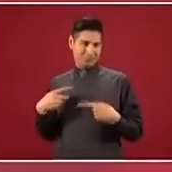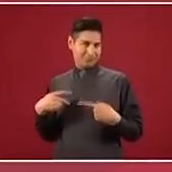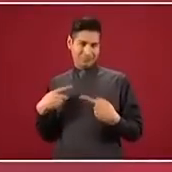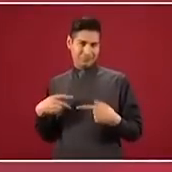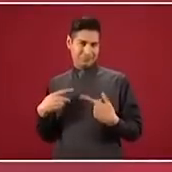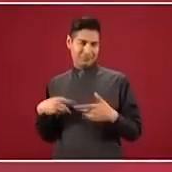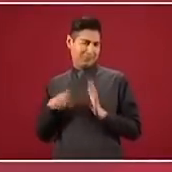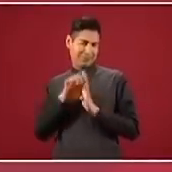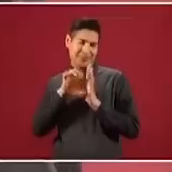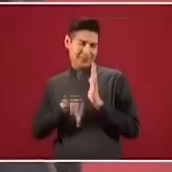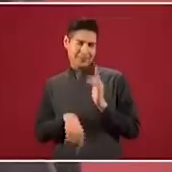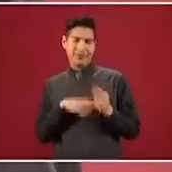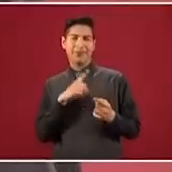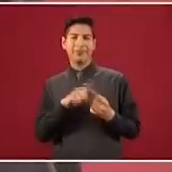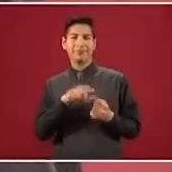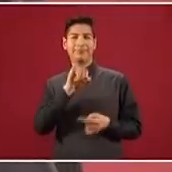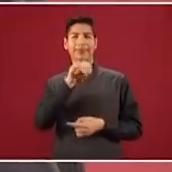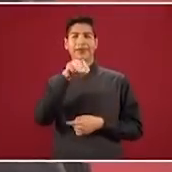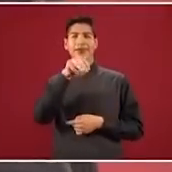del IMSS,